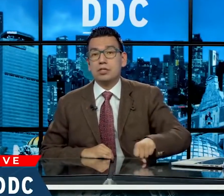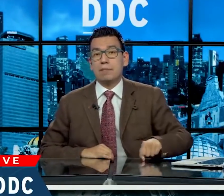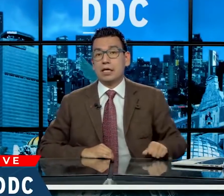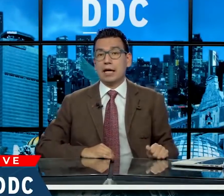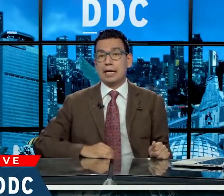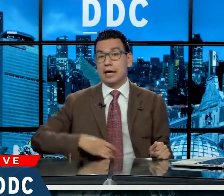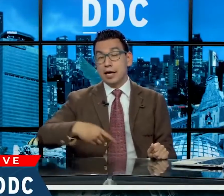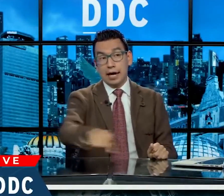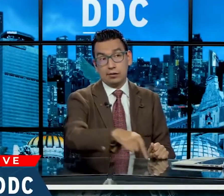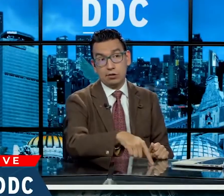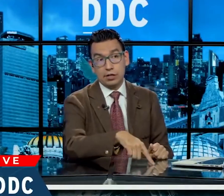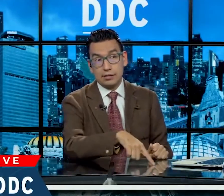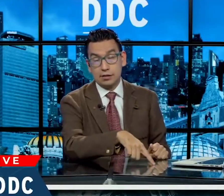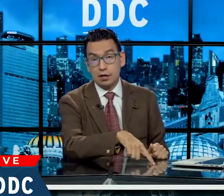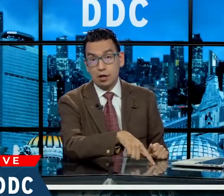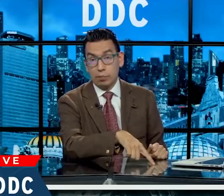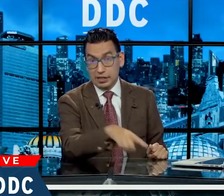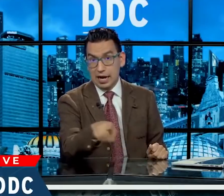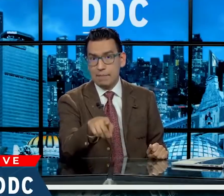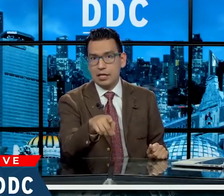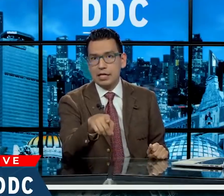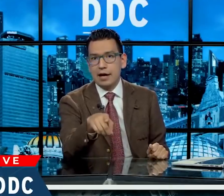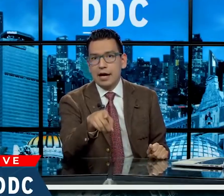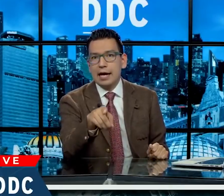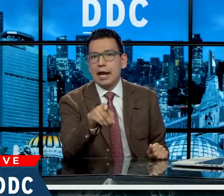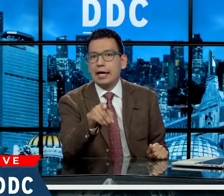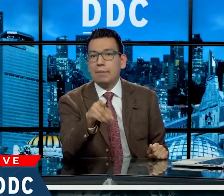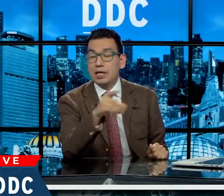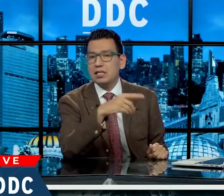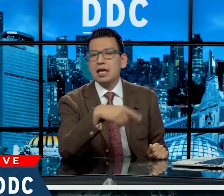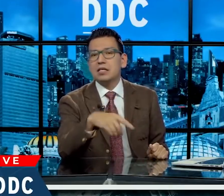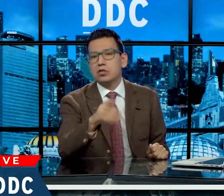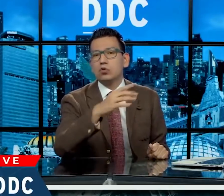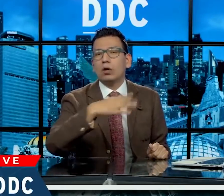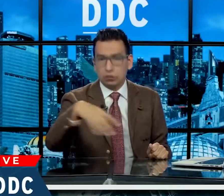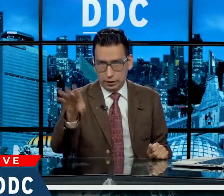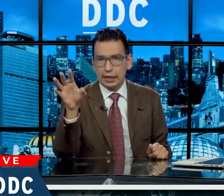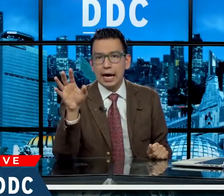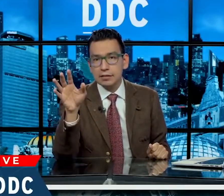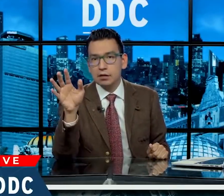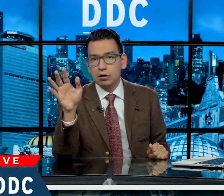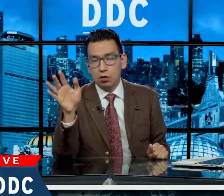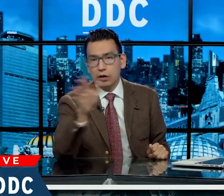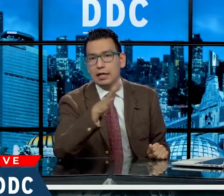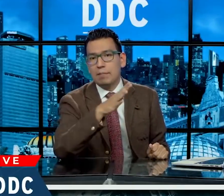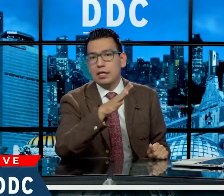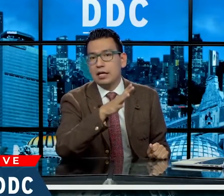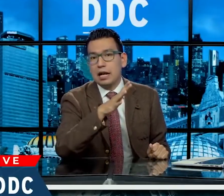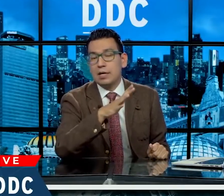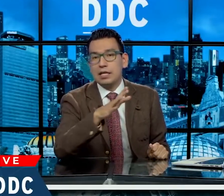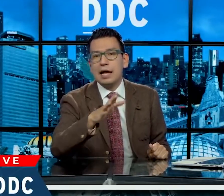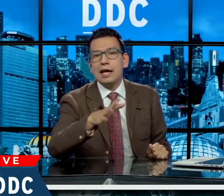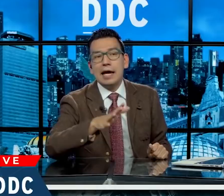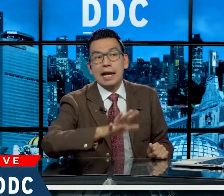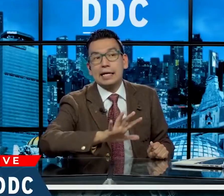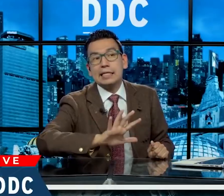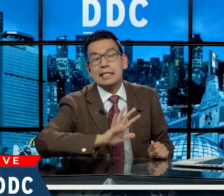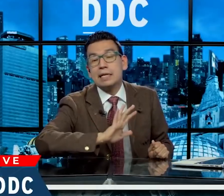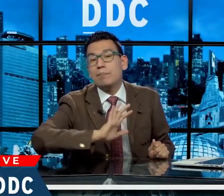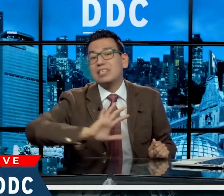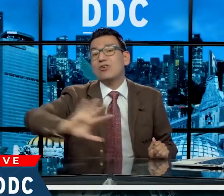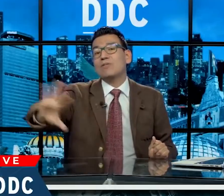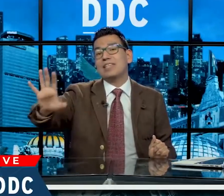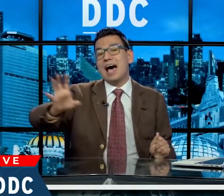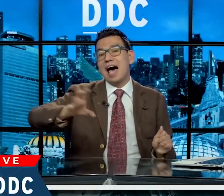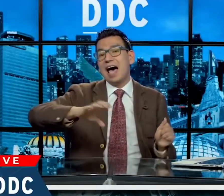después en la justicia mexicana. Entonces, pues en la medida en la que empiecen a hacer sus cuatroterías, ¿no? En la medida en la que